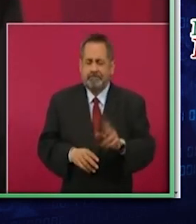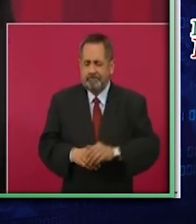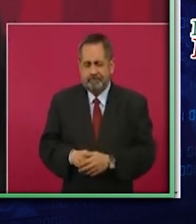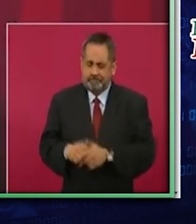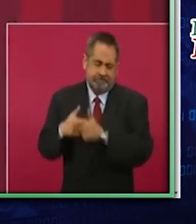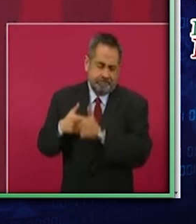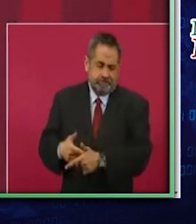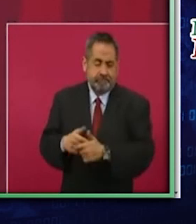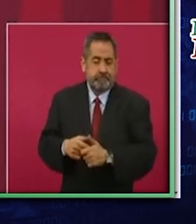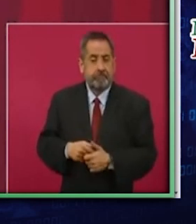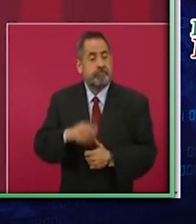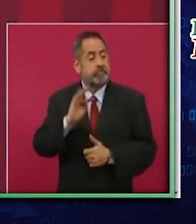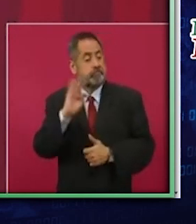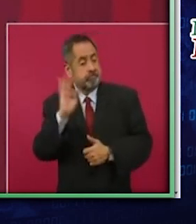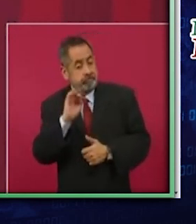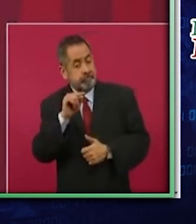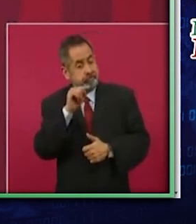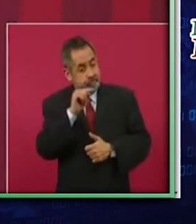posibilidad